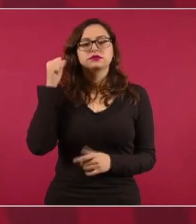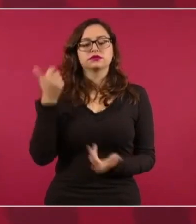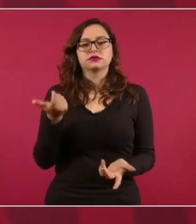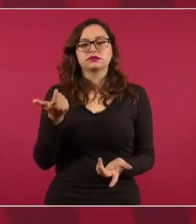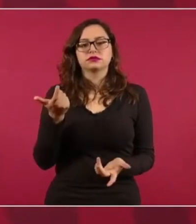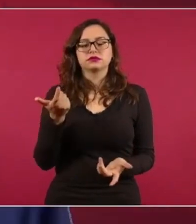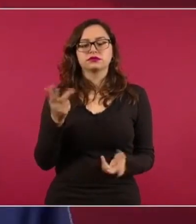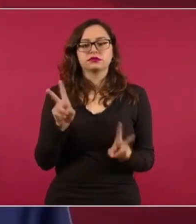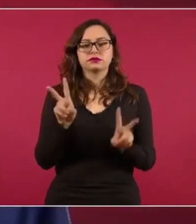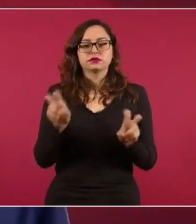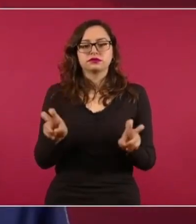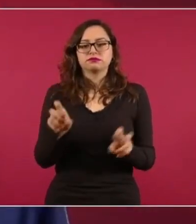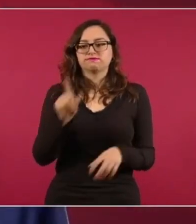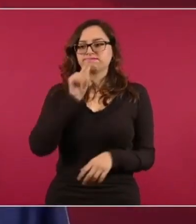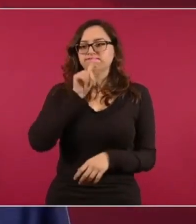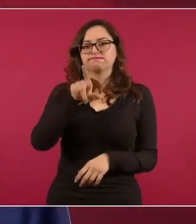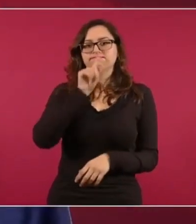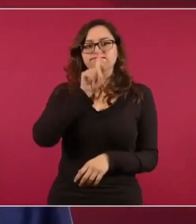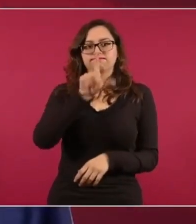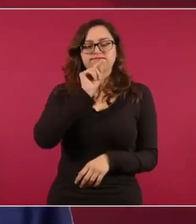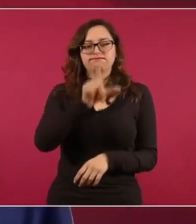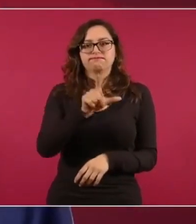Jalisco. Es correcto.